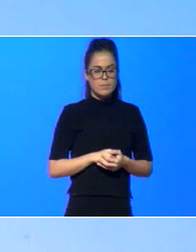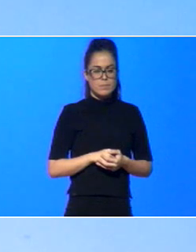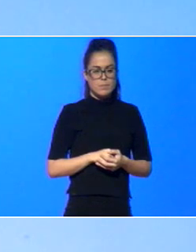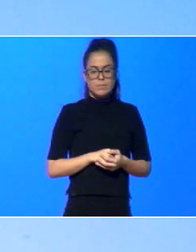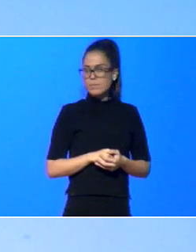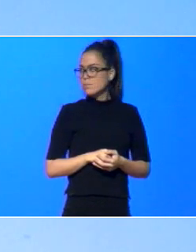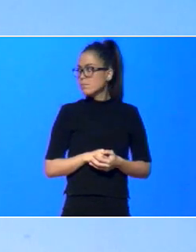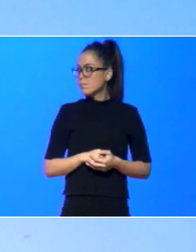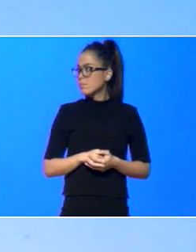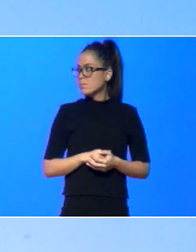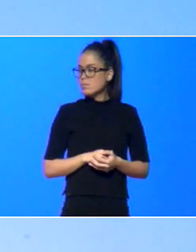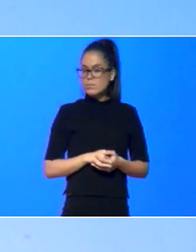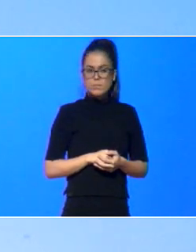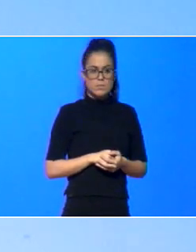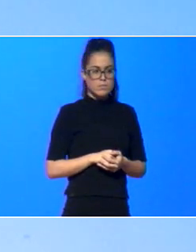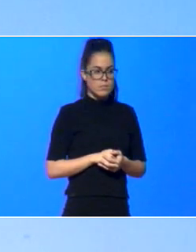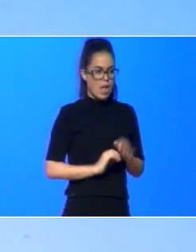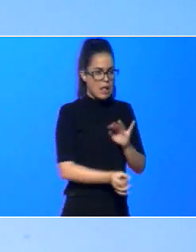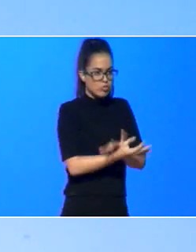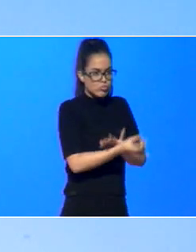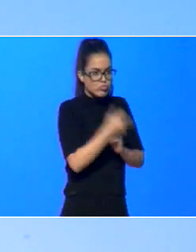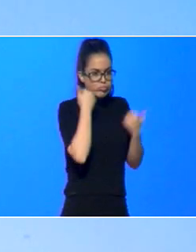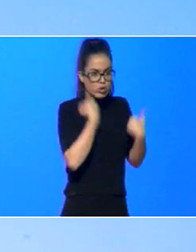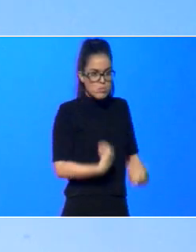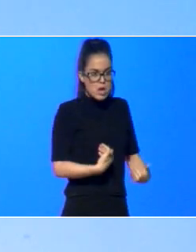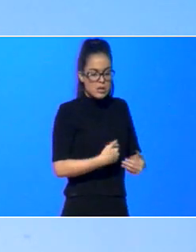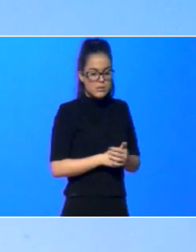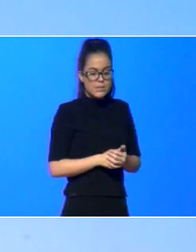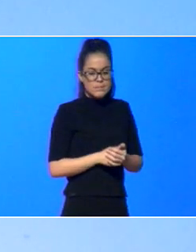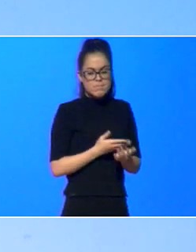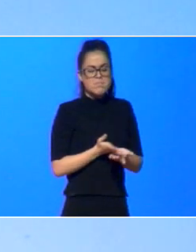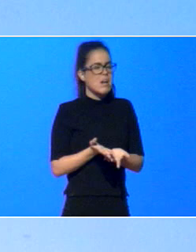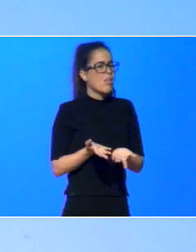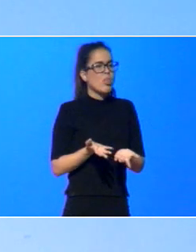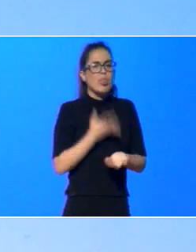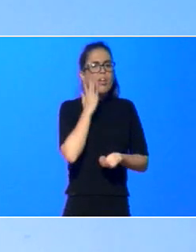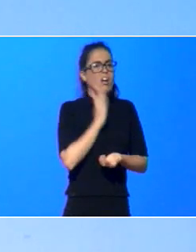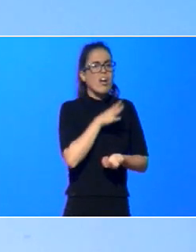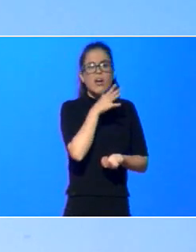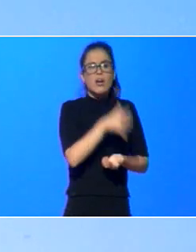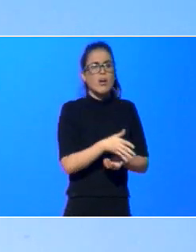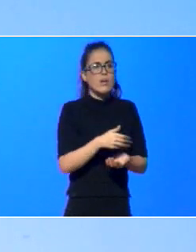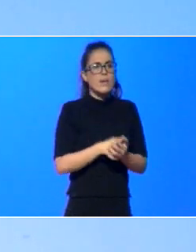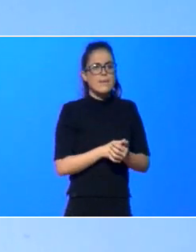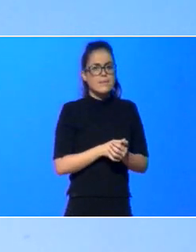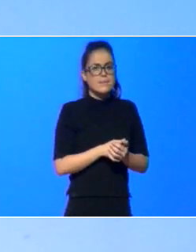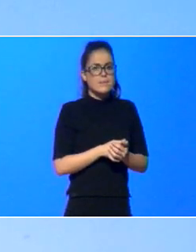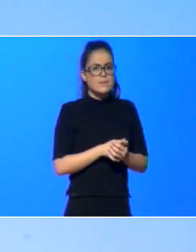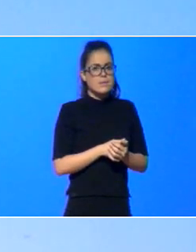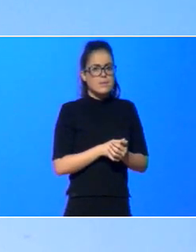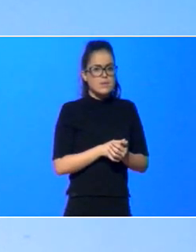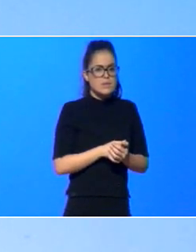a la construcción los seres humanos tienen dignidad porque están hechos a imagen de semejanza de